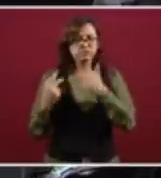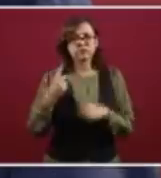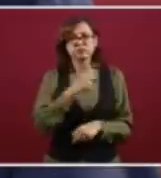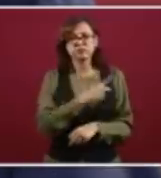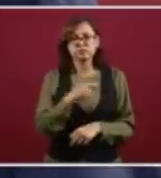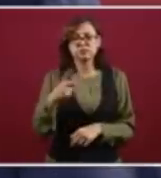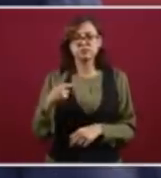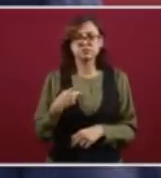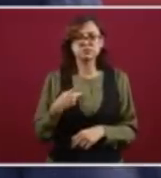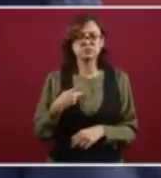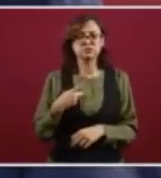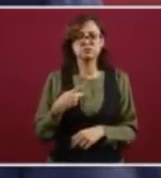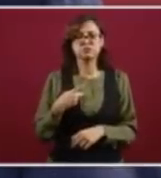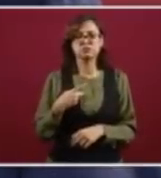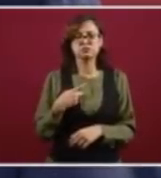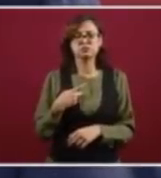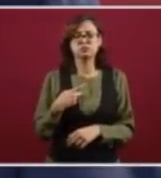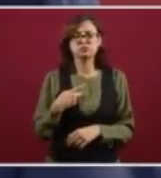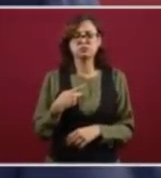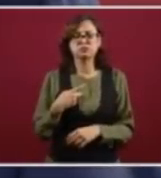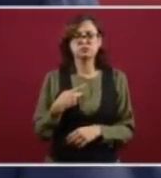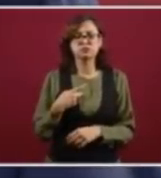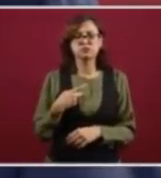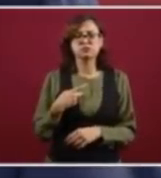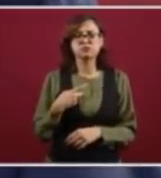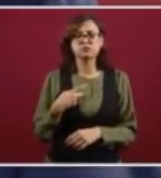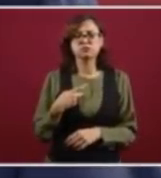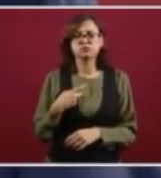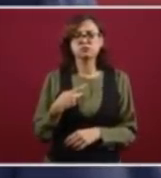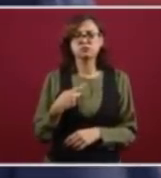y no va a significar